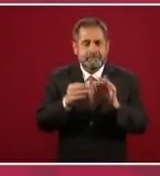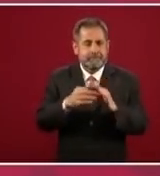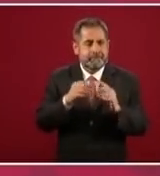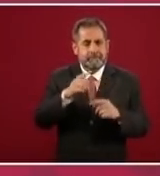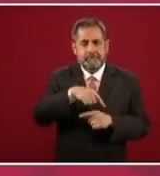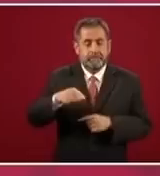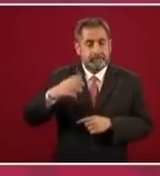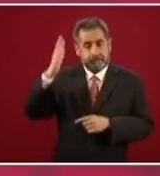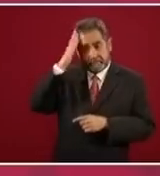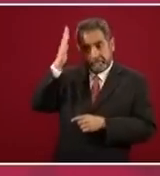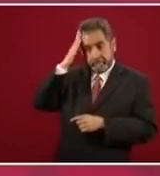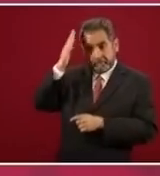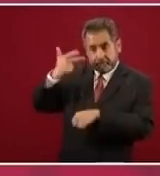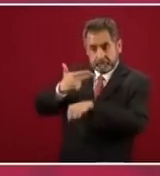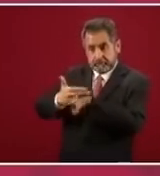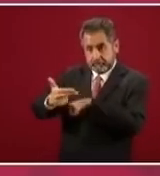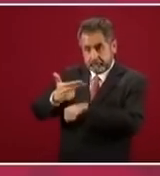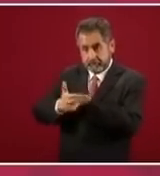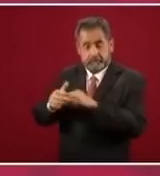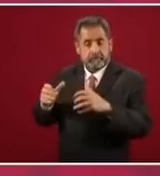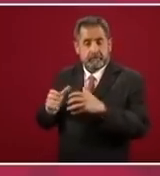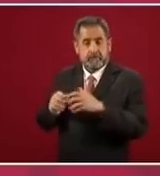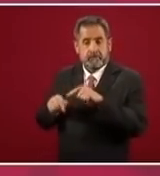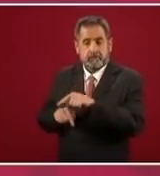dirigentes de Honduras,